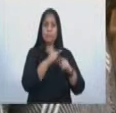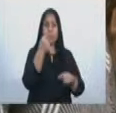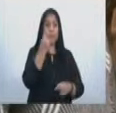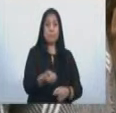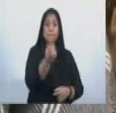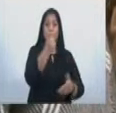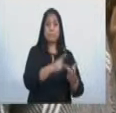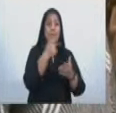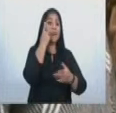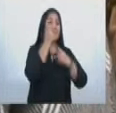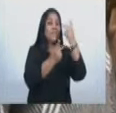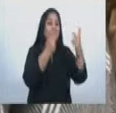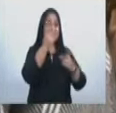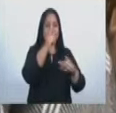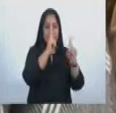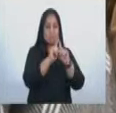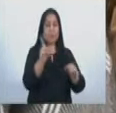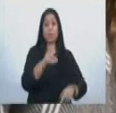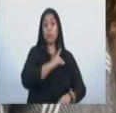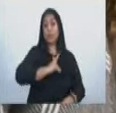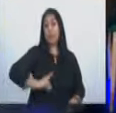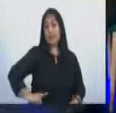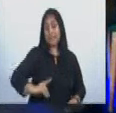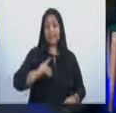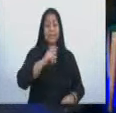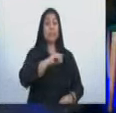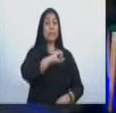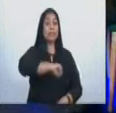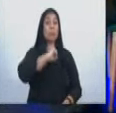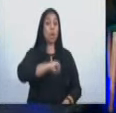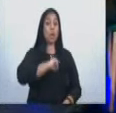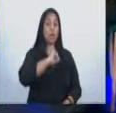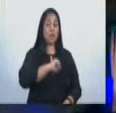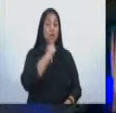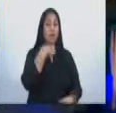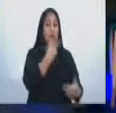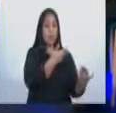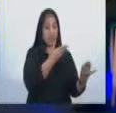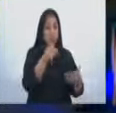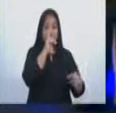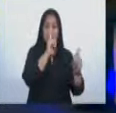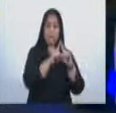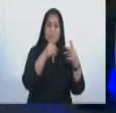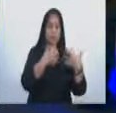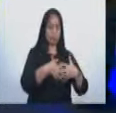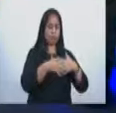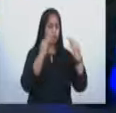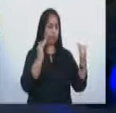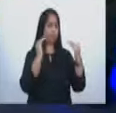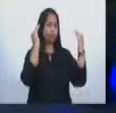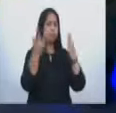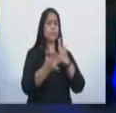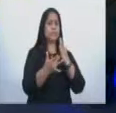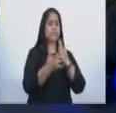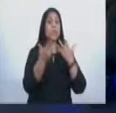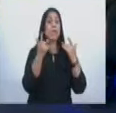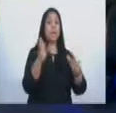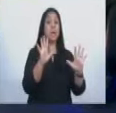visita de una delegación taiwanesa de la industria de alta tecnología que tuvo